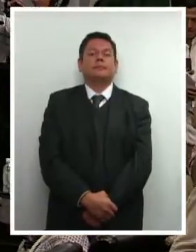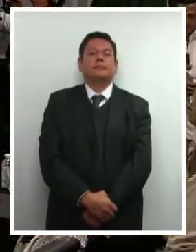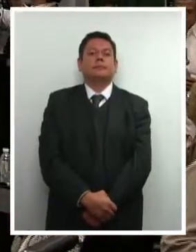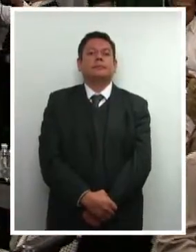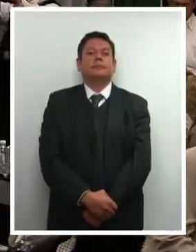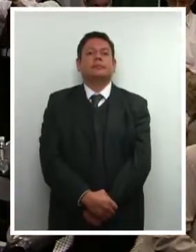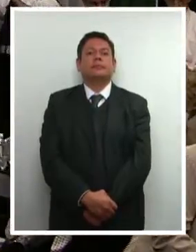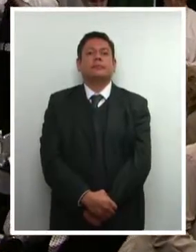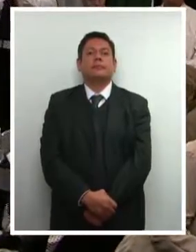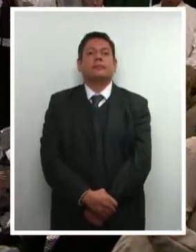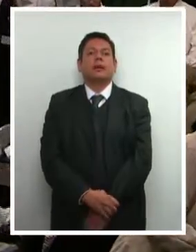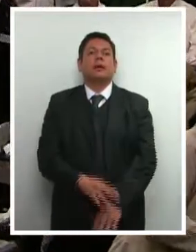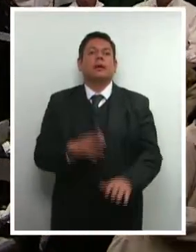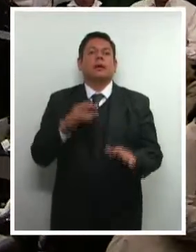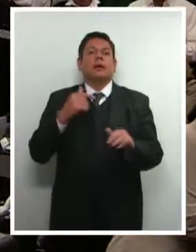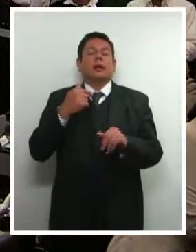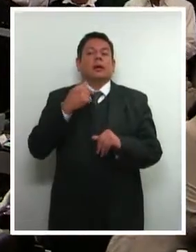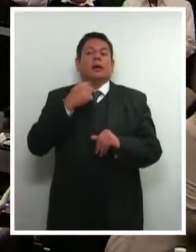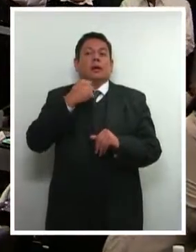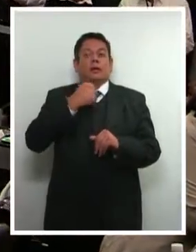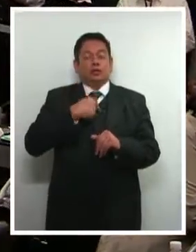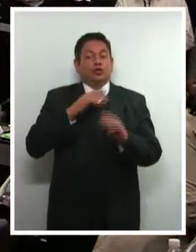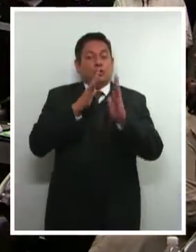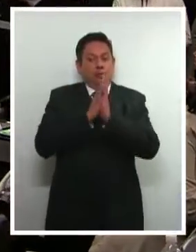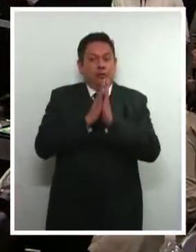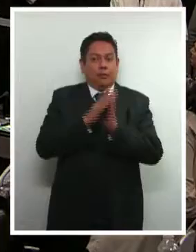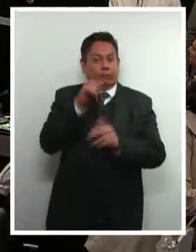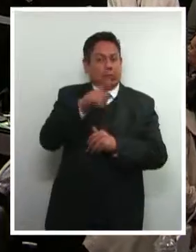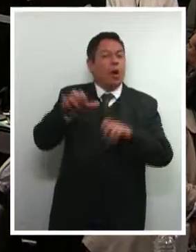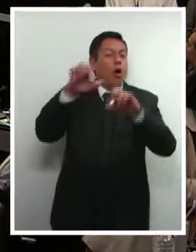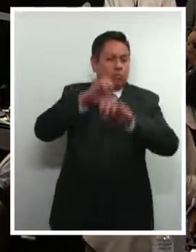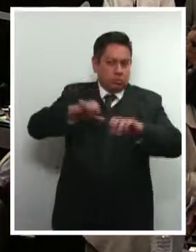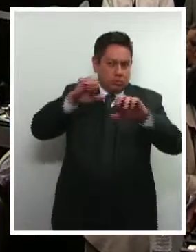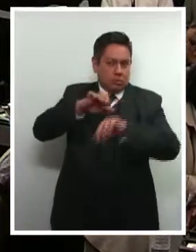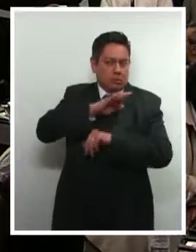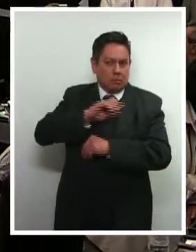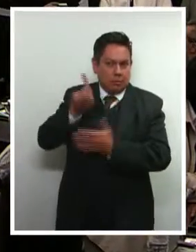Para mayor certeza, es preferible que lo hagan en el sistema electrónico.